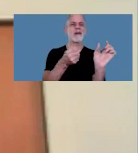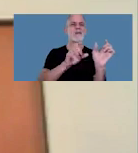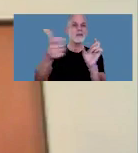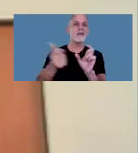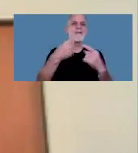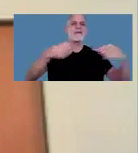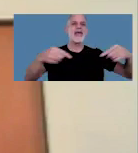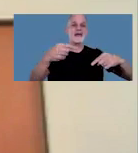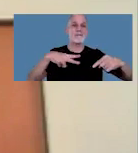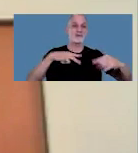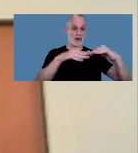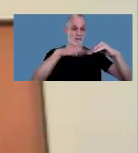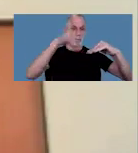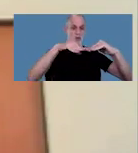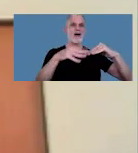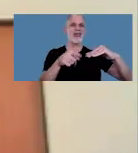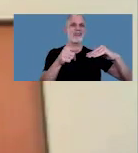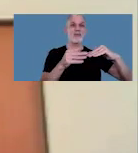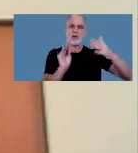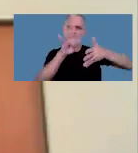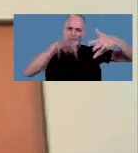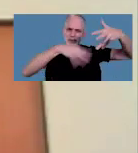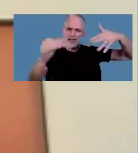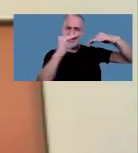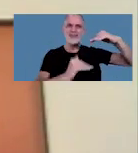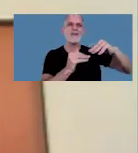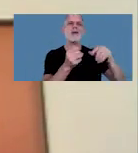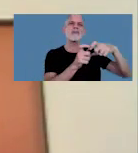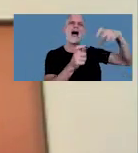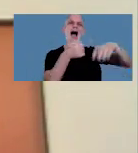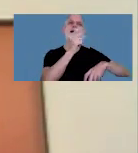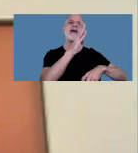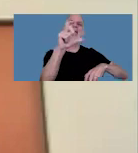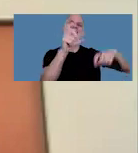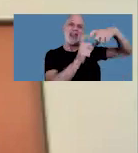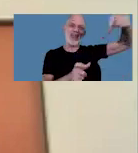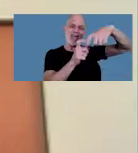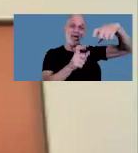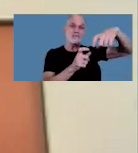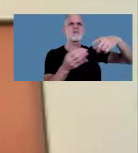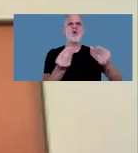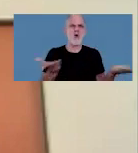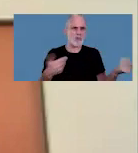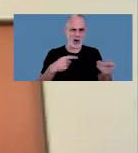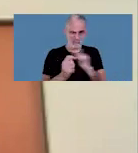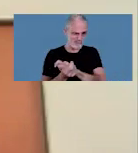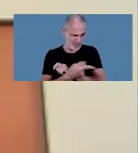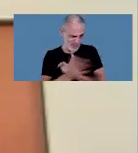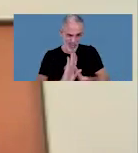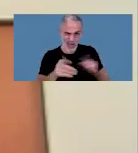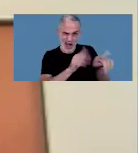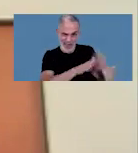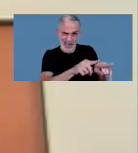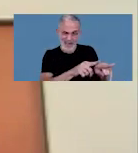personales supera el avalúo fiscal determinado según las boletas de ABL, ¿no tengo posibilidad de modificarlo? Entonces,